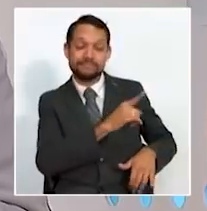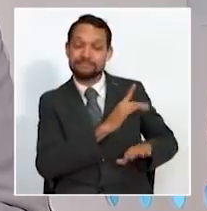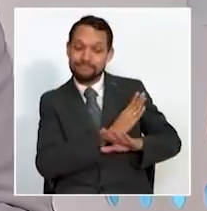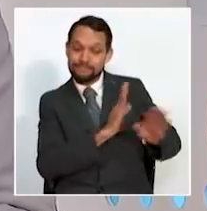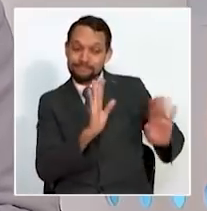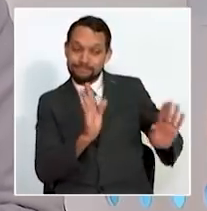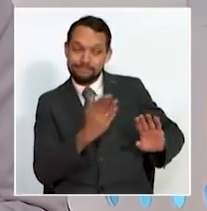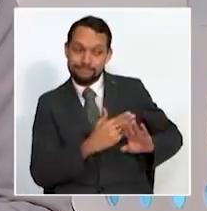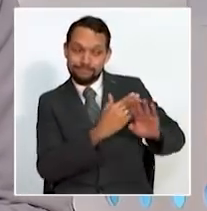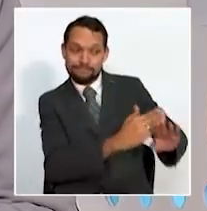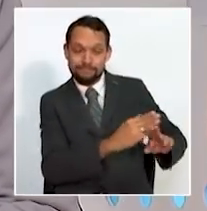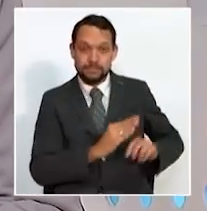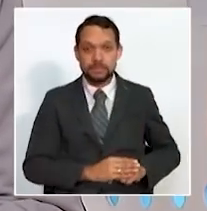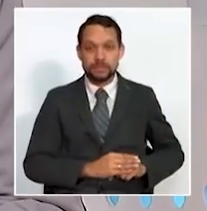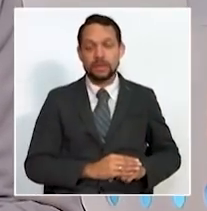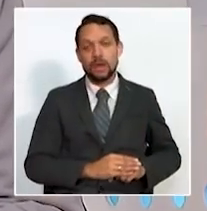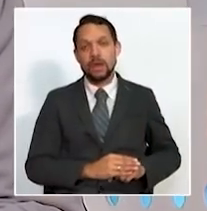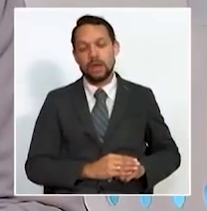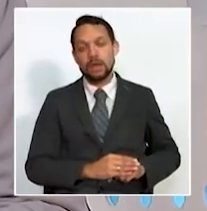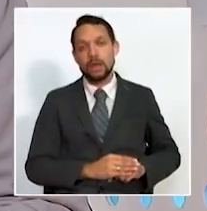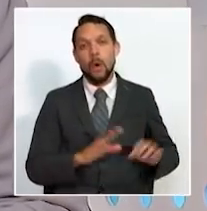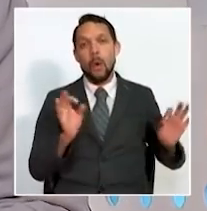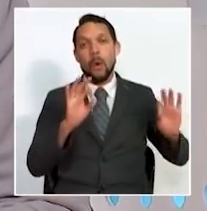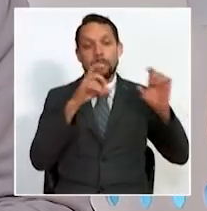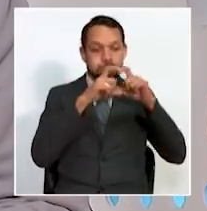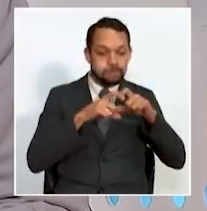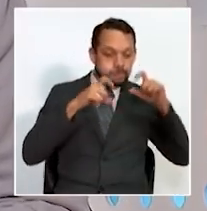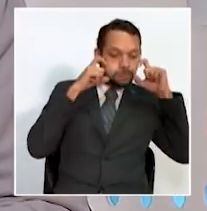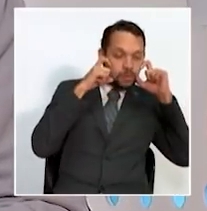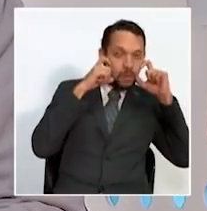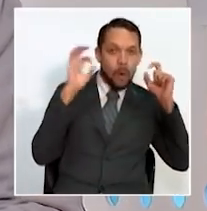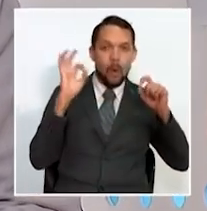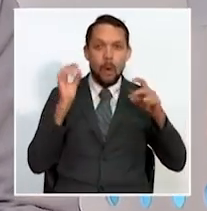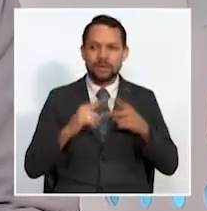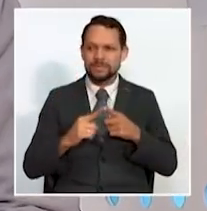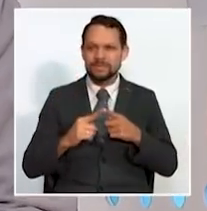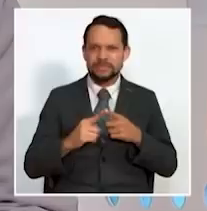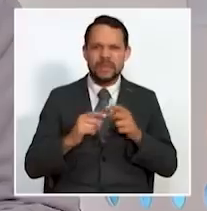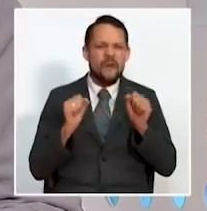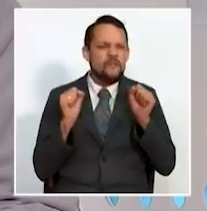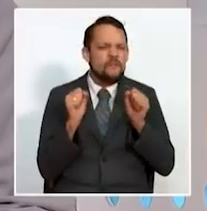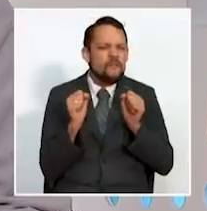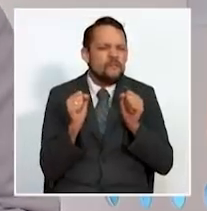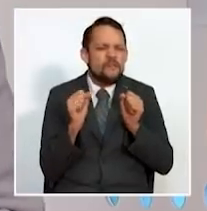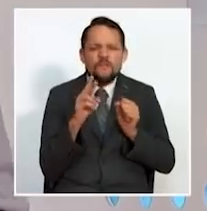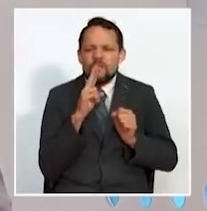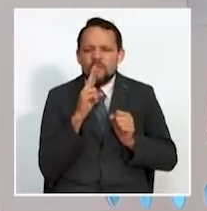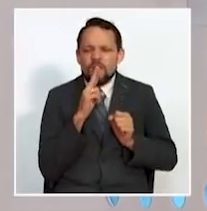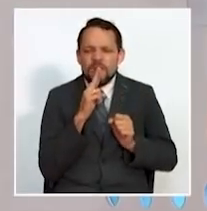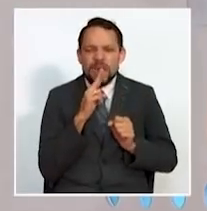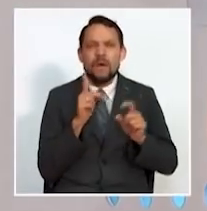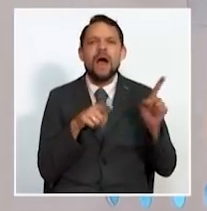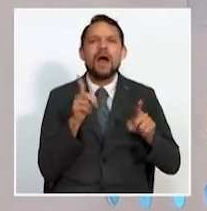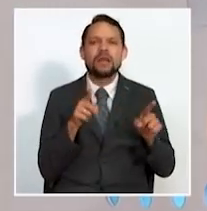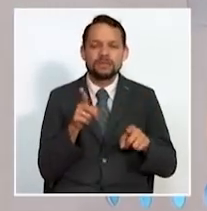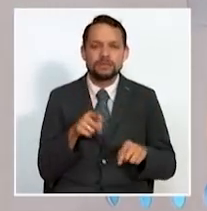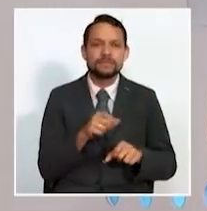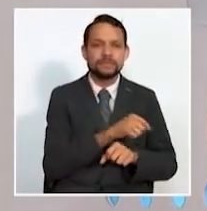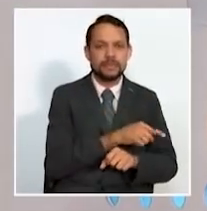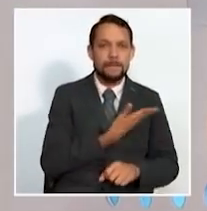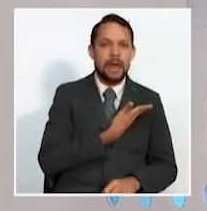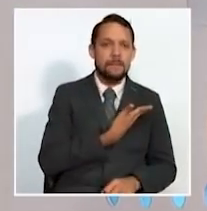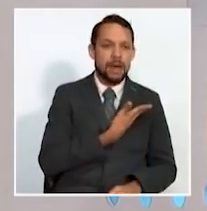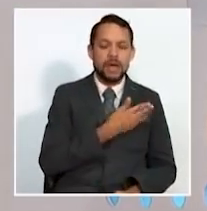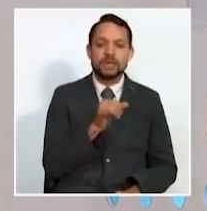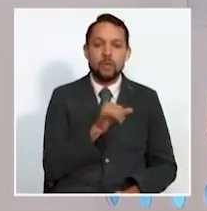Es que a mí me da la crisis cuando siento el impacto de frío Y esto es algo muy común de las mamás. Entonces